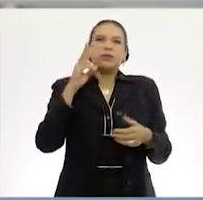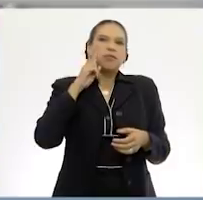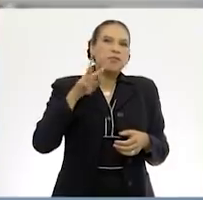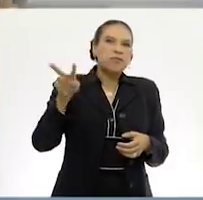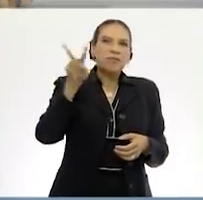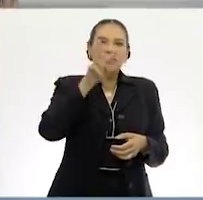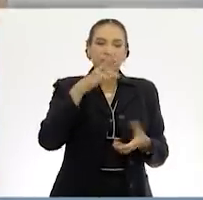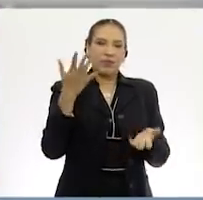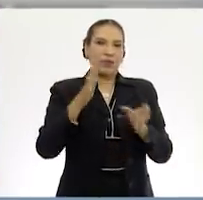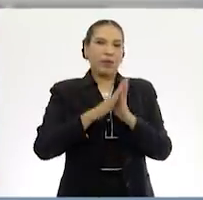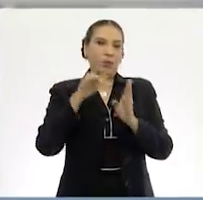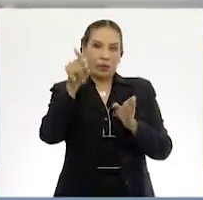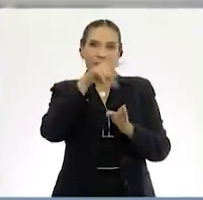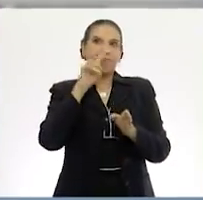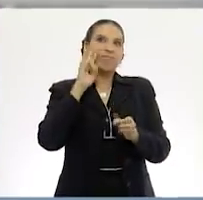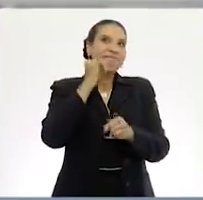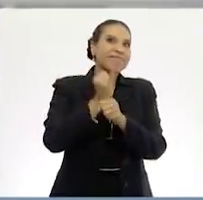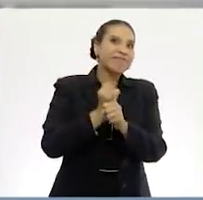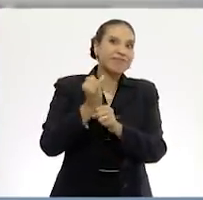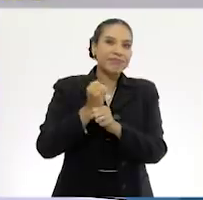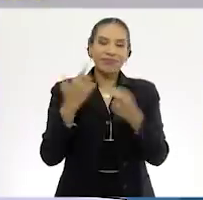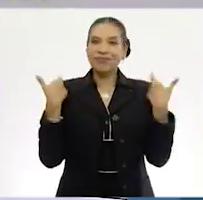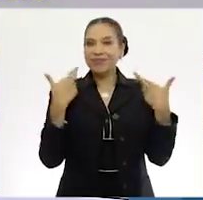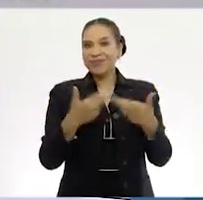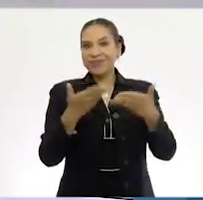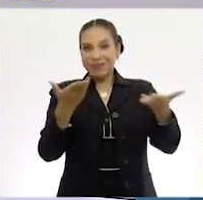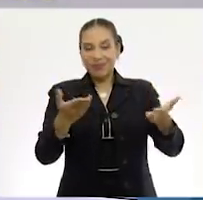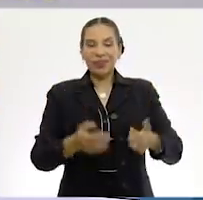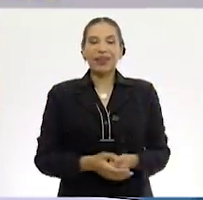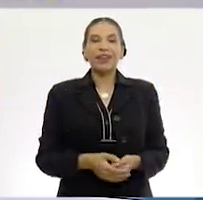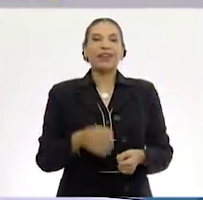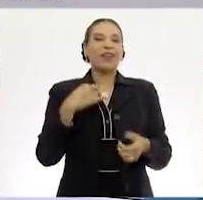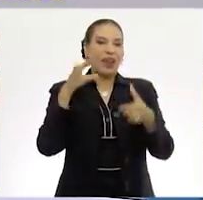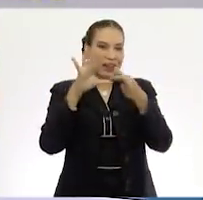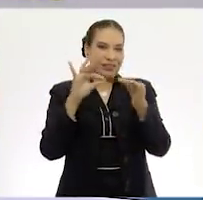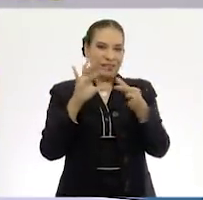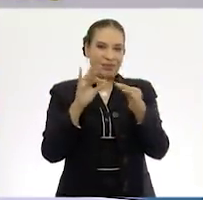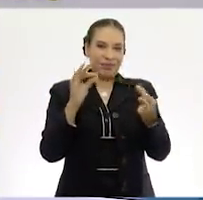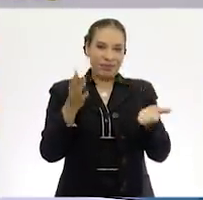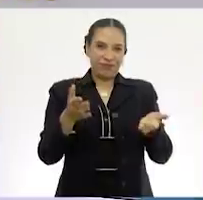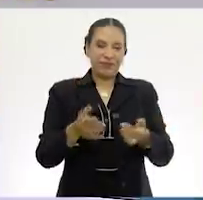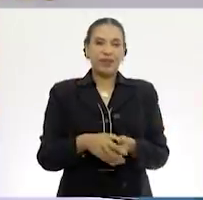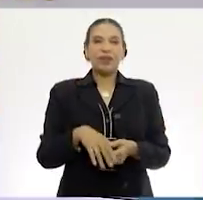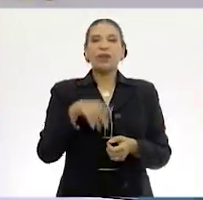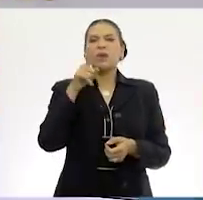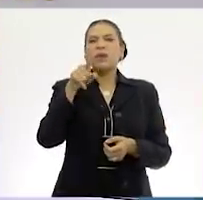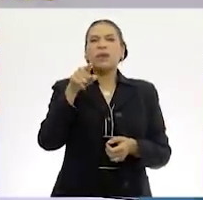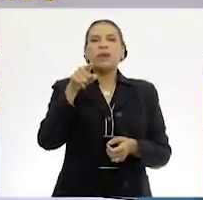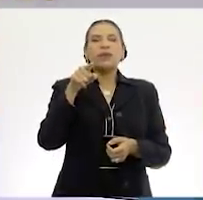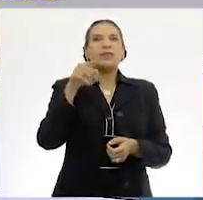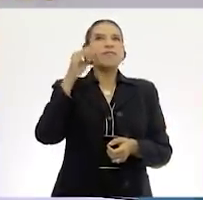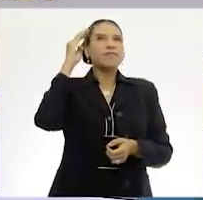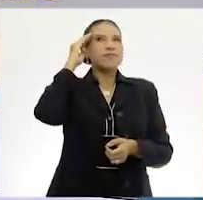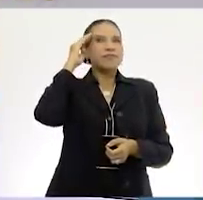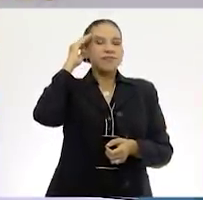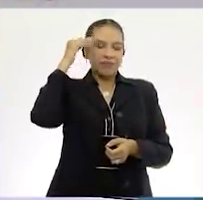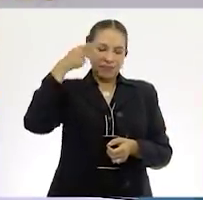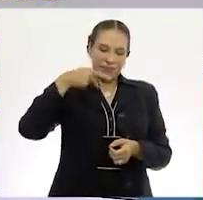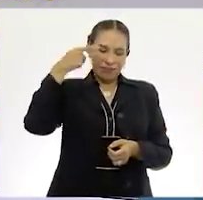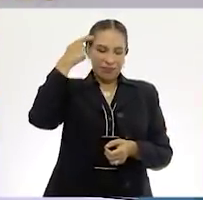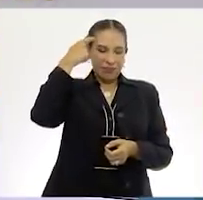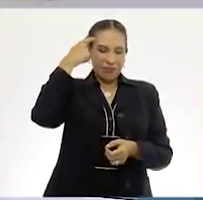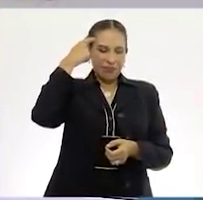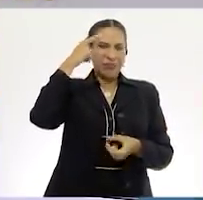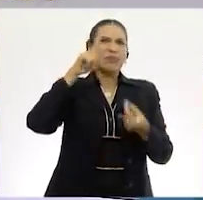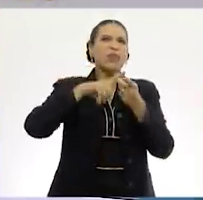tan expositivo, profe. Te daré una pista. ¿Te has preguntado dónde viven